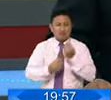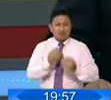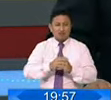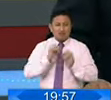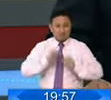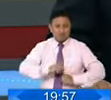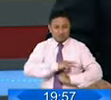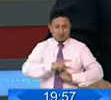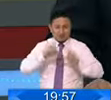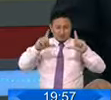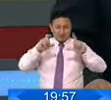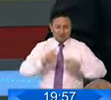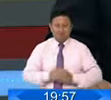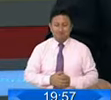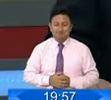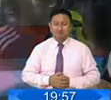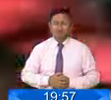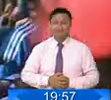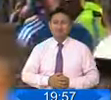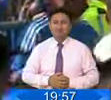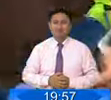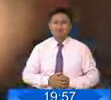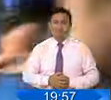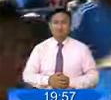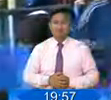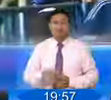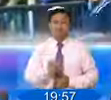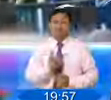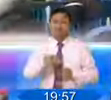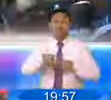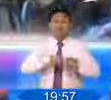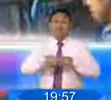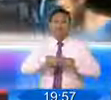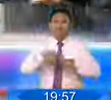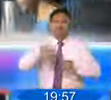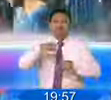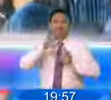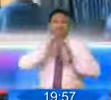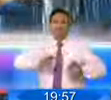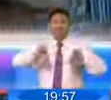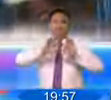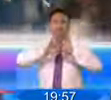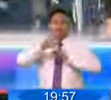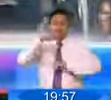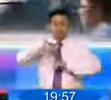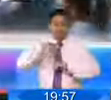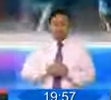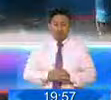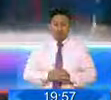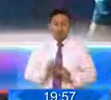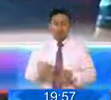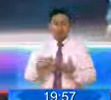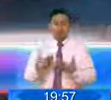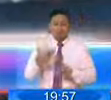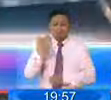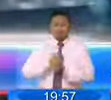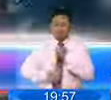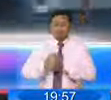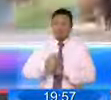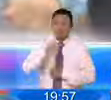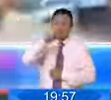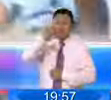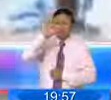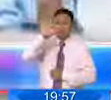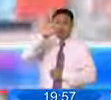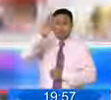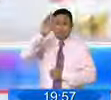que pueda acceder a este beneficio. La carrera atlética más importante del país, la misma que se realiza desde